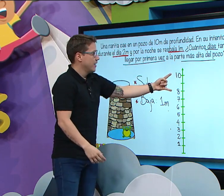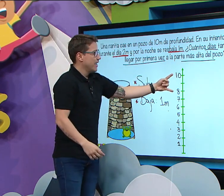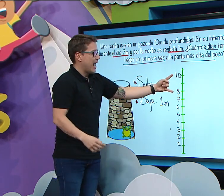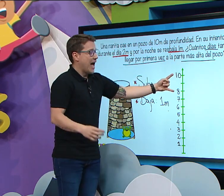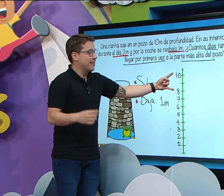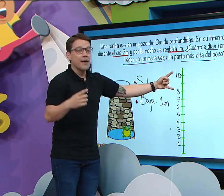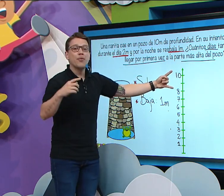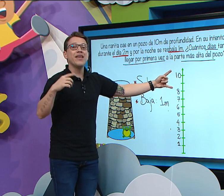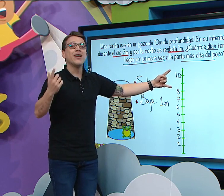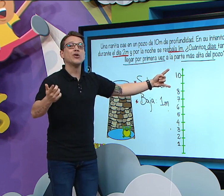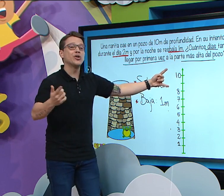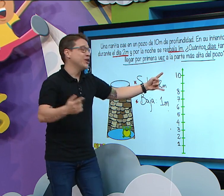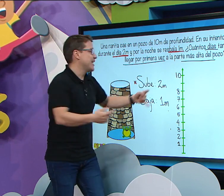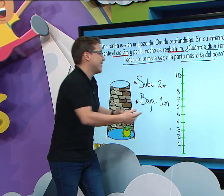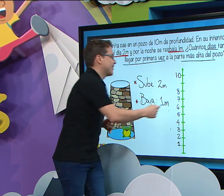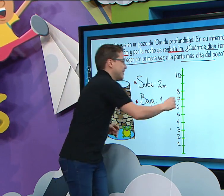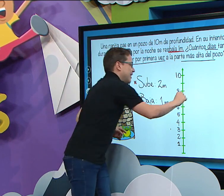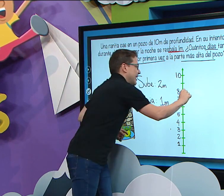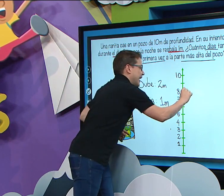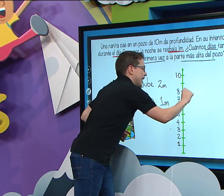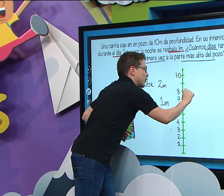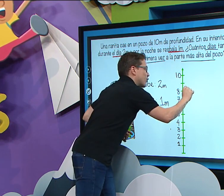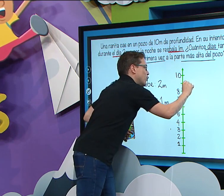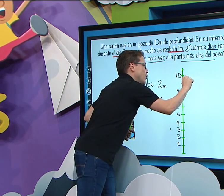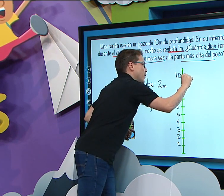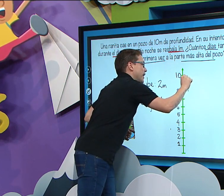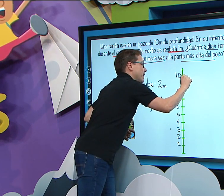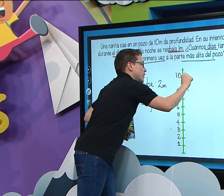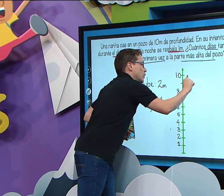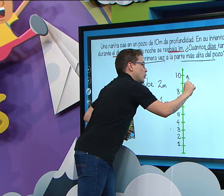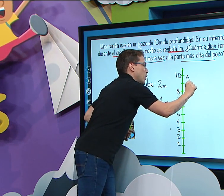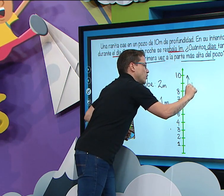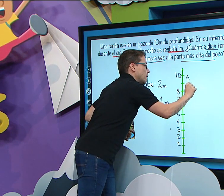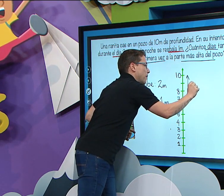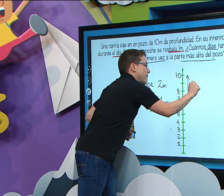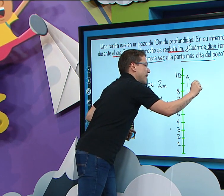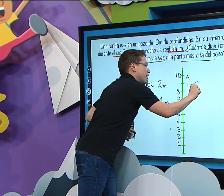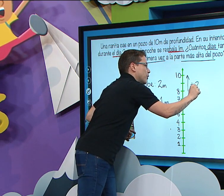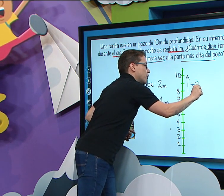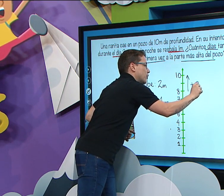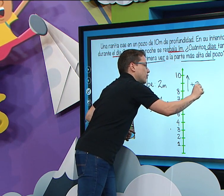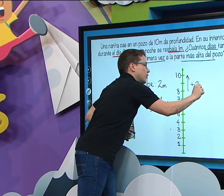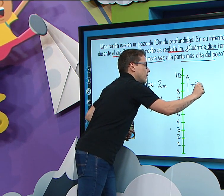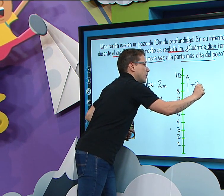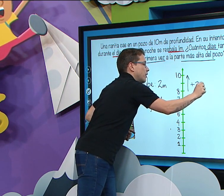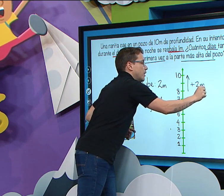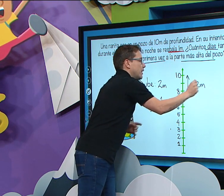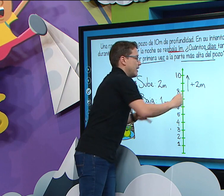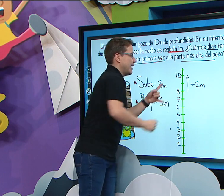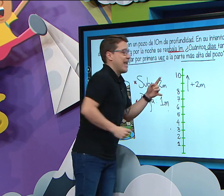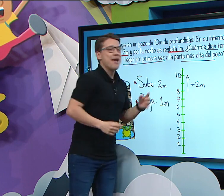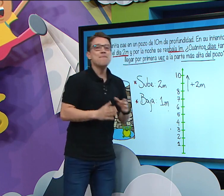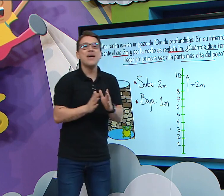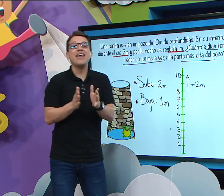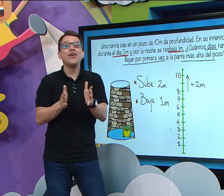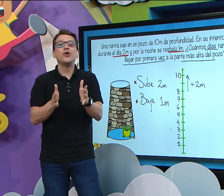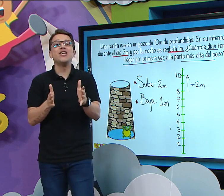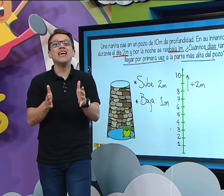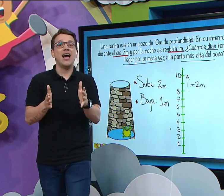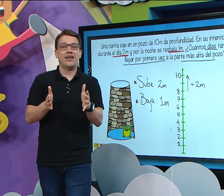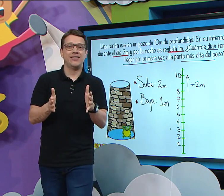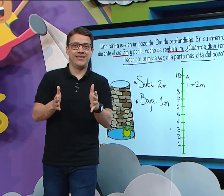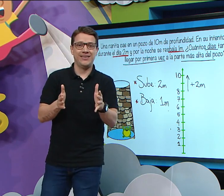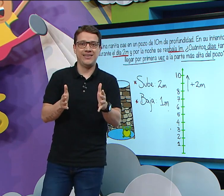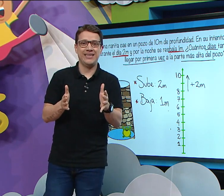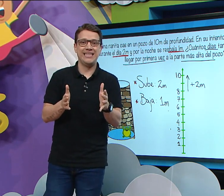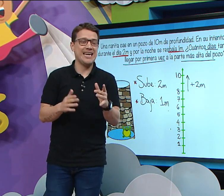Ahí, después de 8 días, sube 2 metros en